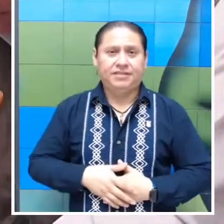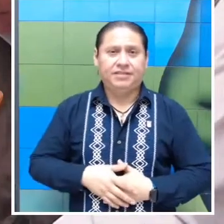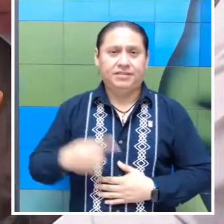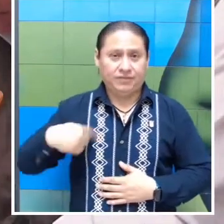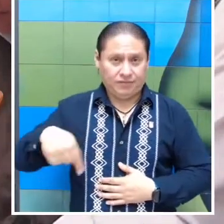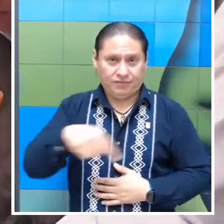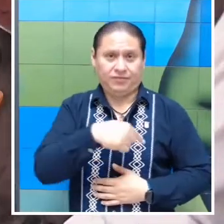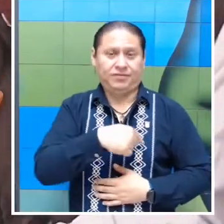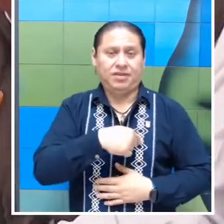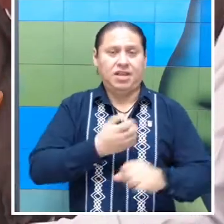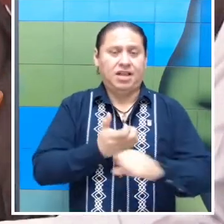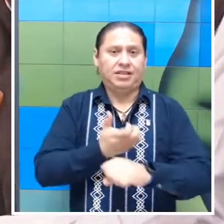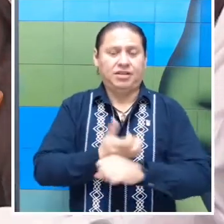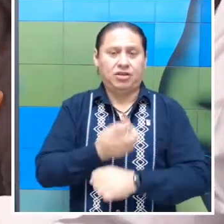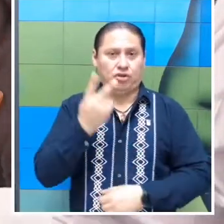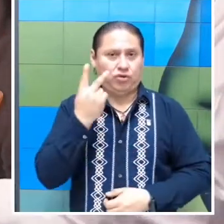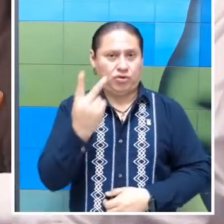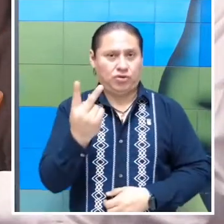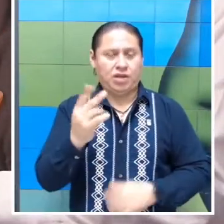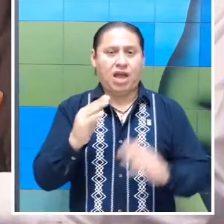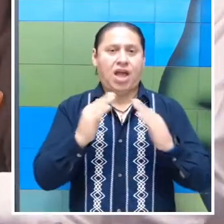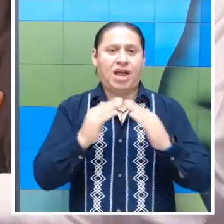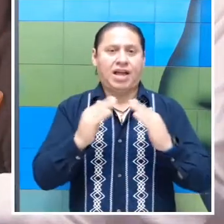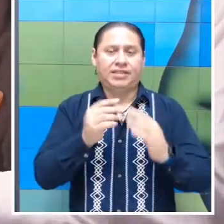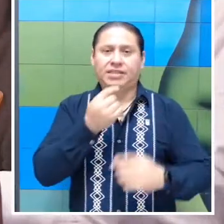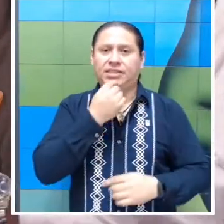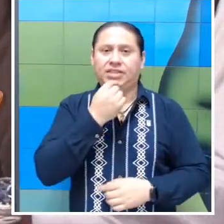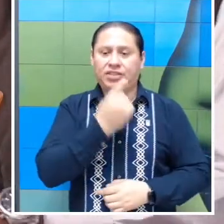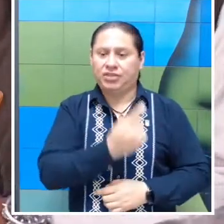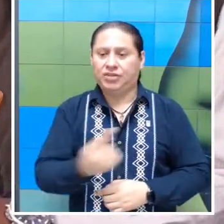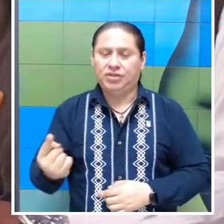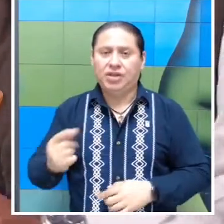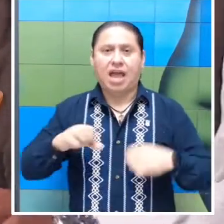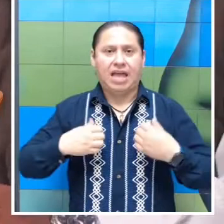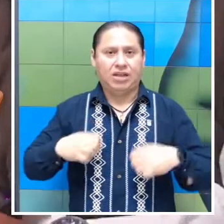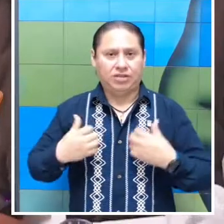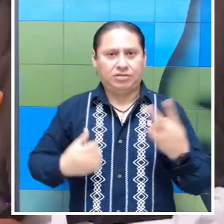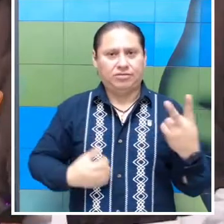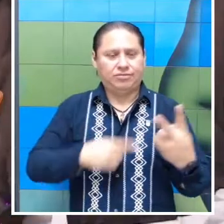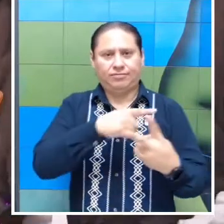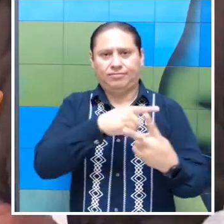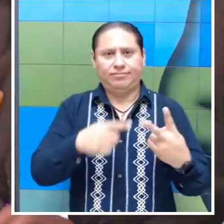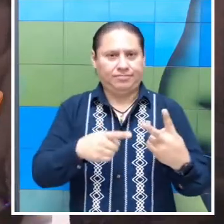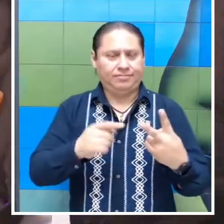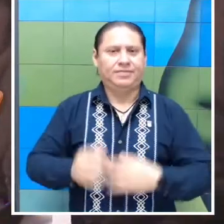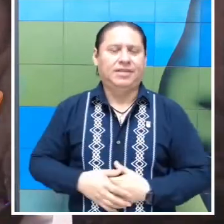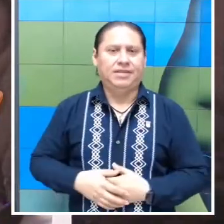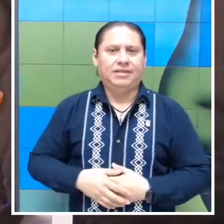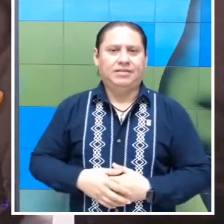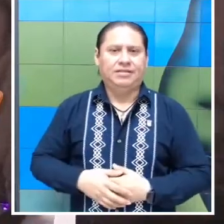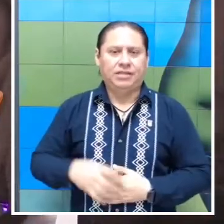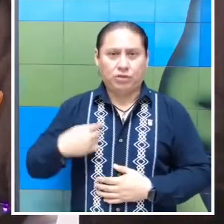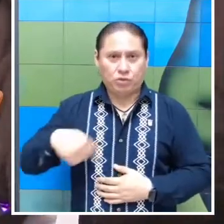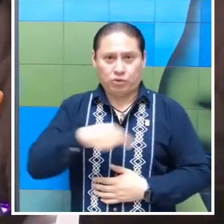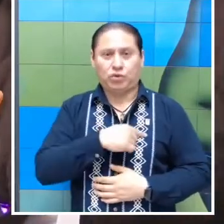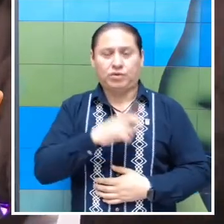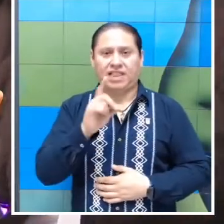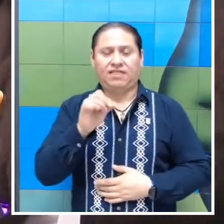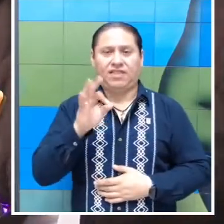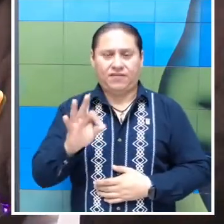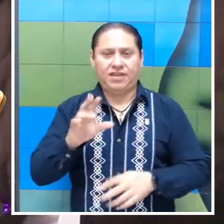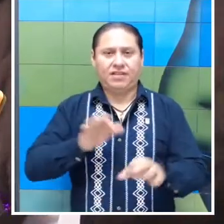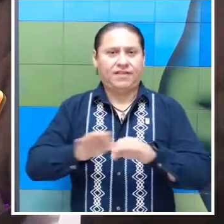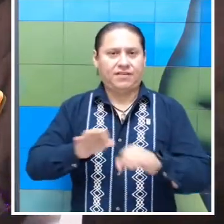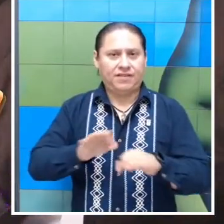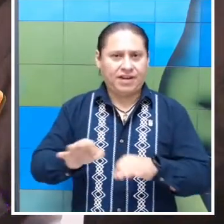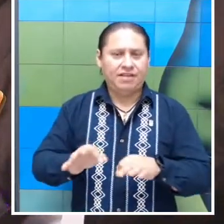que pertenecen al estado tenemos dos, que es la casa hogar infantil y la casa hogar adolescentes, pero a su vez nosotros como sistema DIF Chiapas